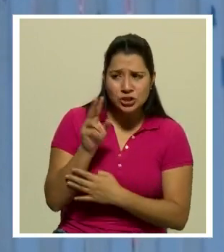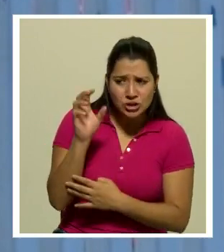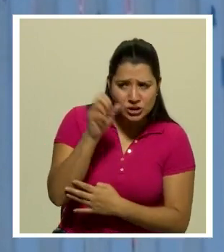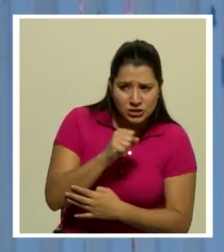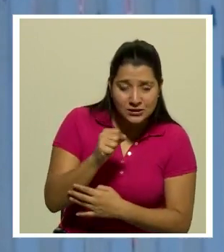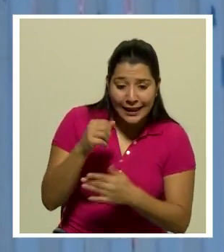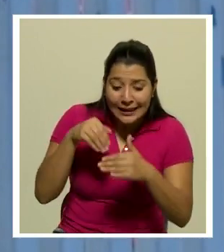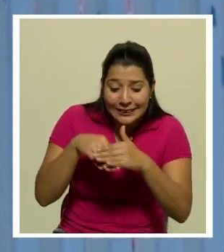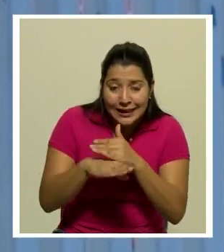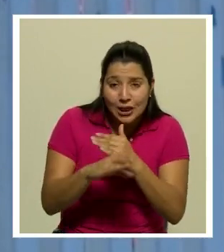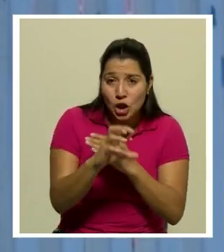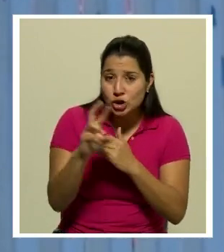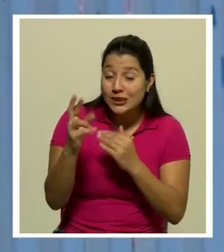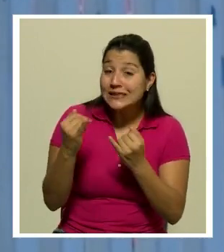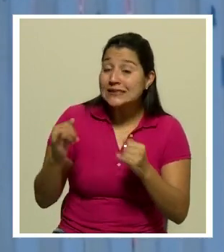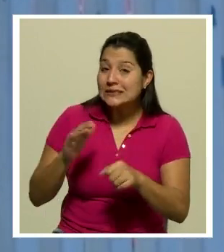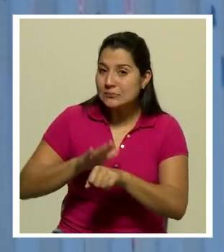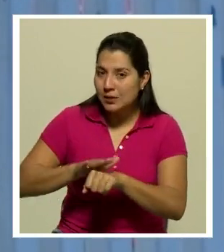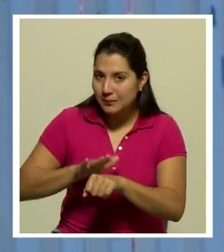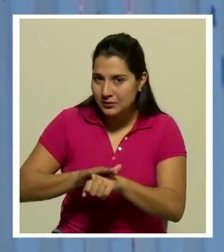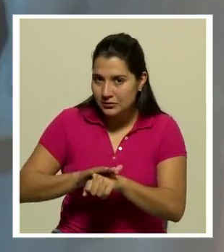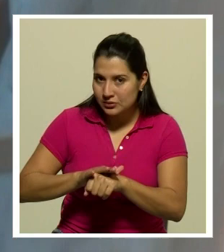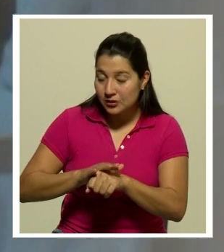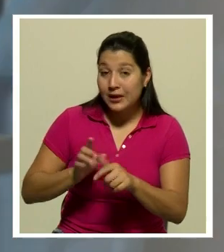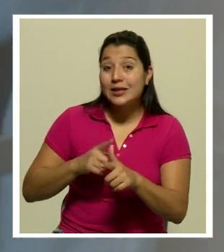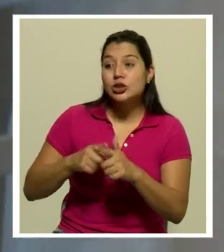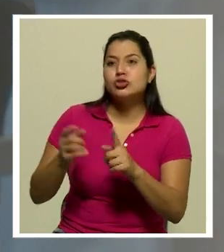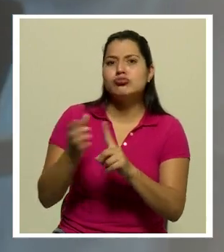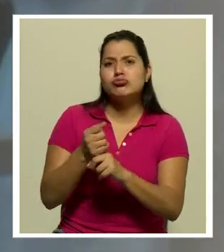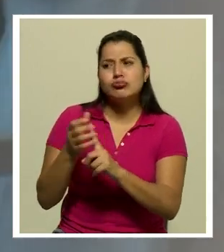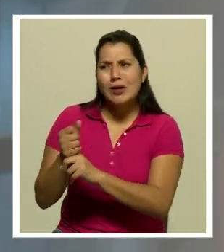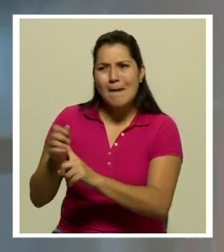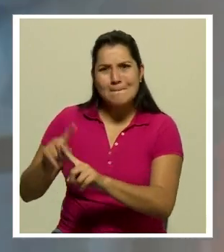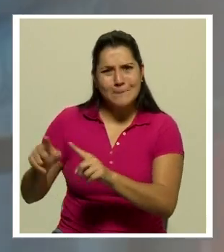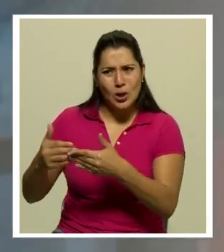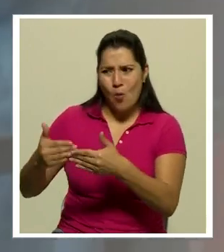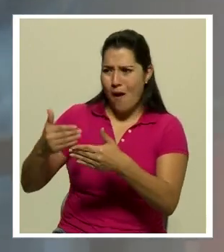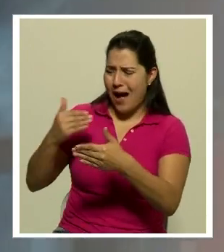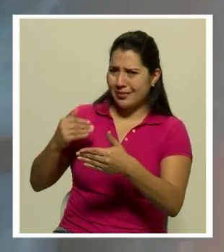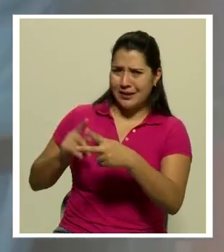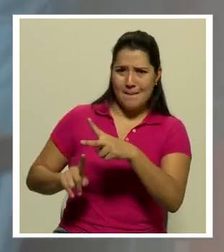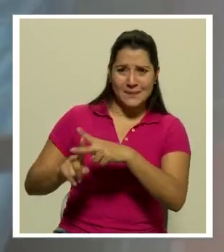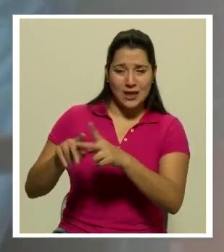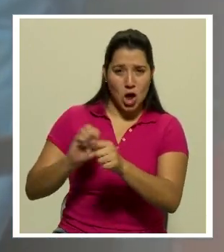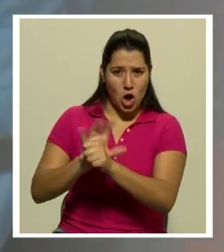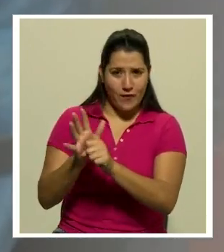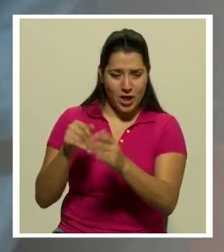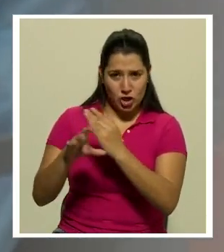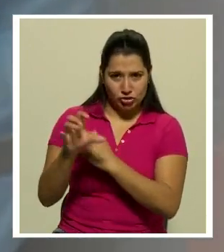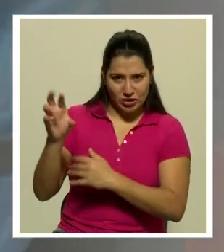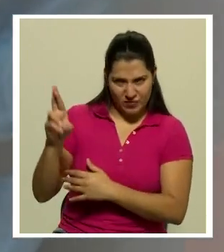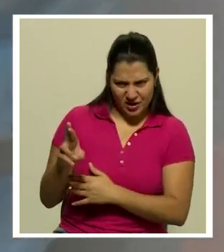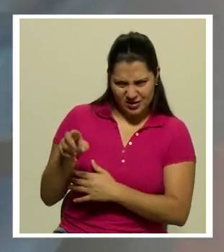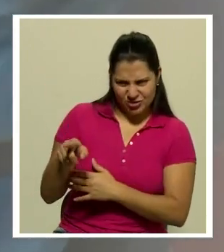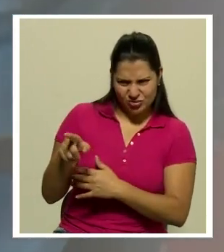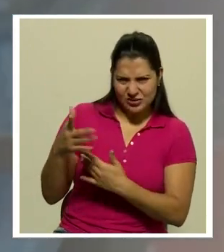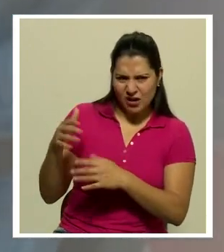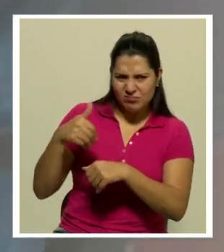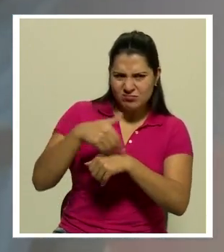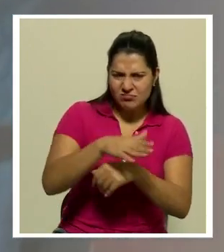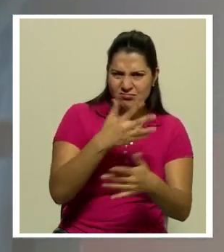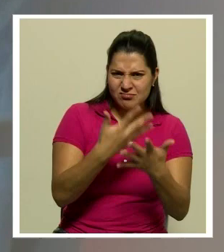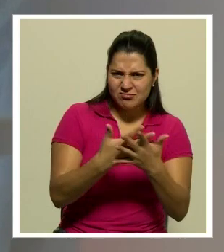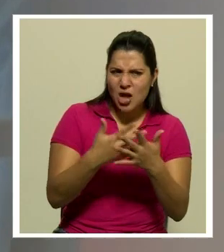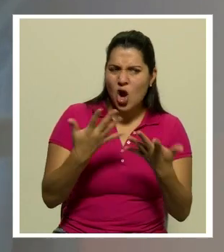Pública, acatando las disposiciones del Ministerio de Salud. Tras esos 2 primeros casos, el Ministerio de Salud realizó 60 pruebas